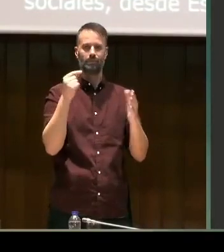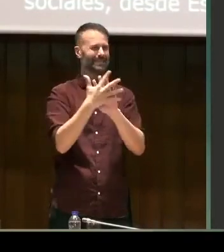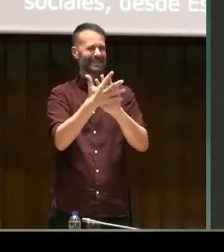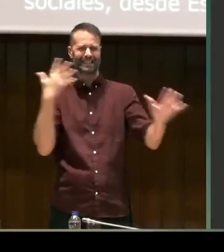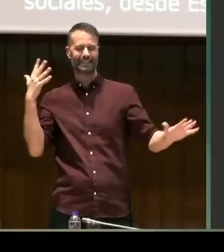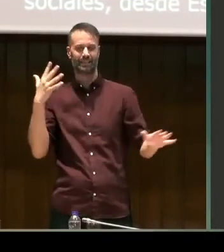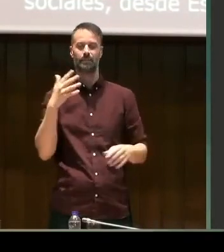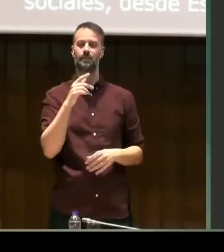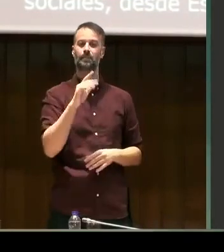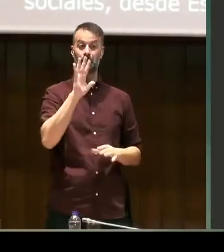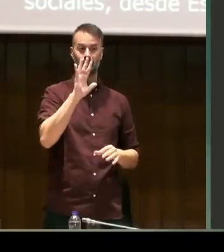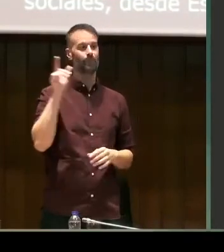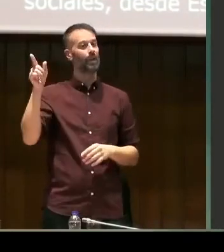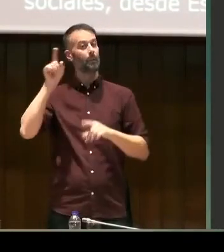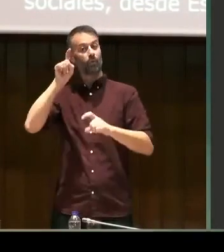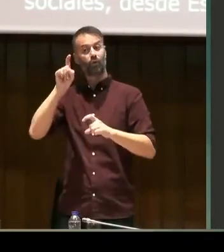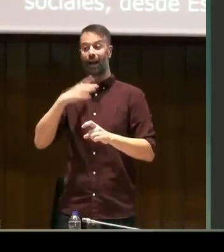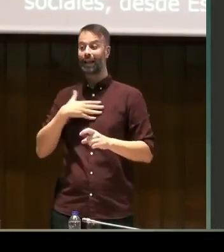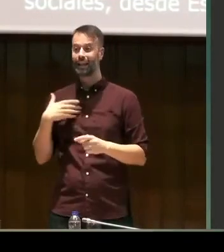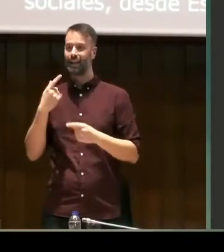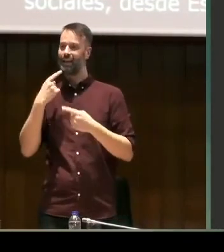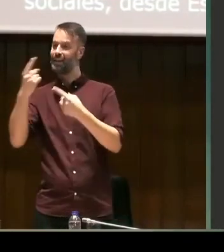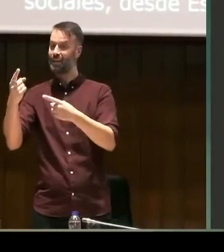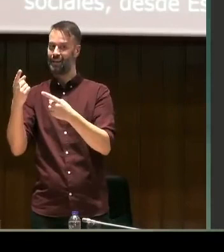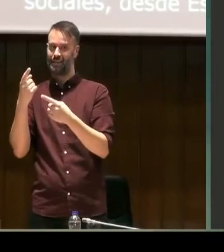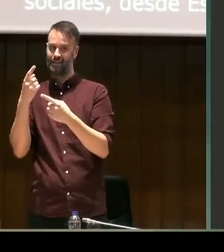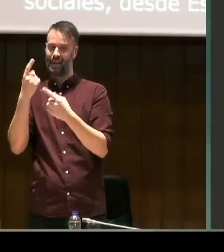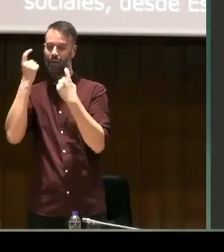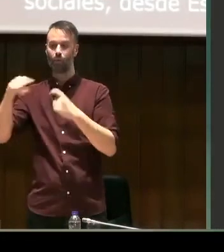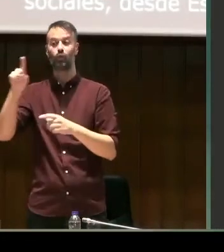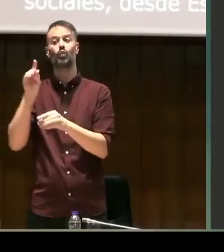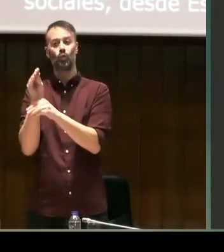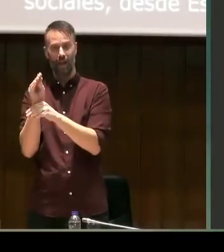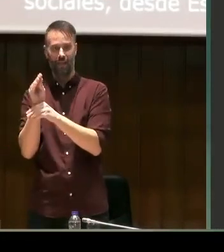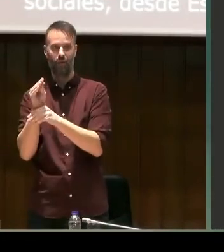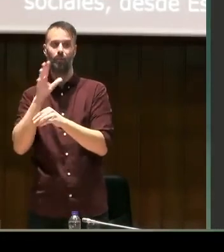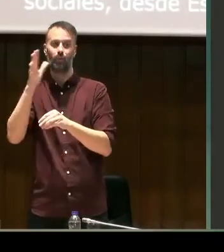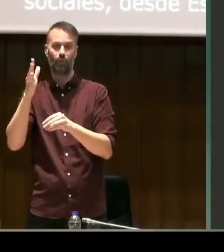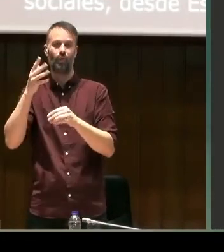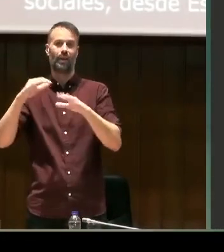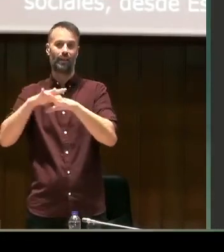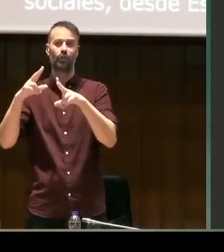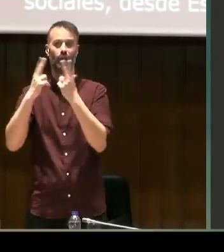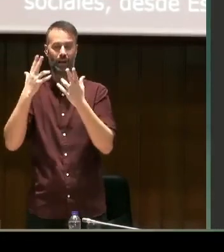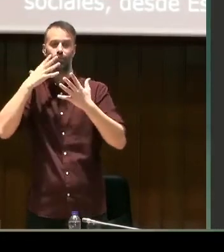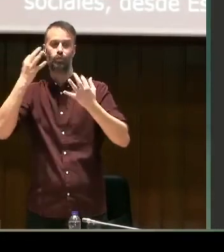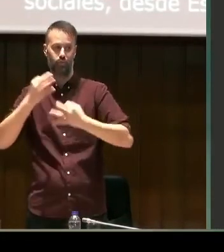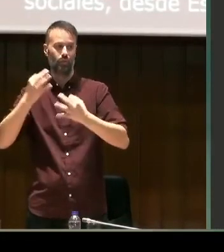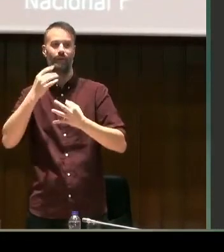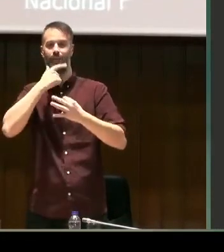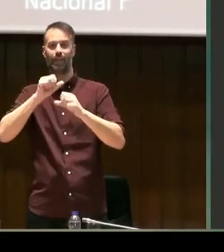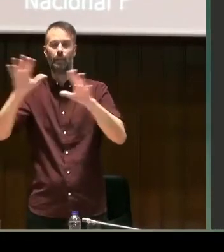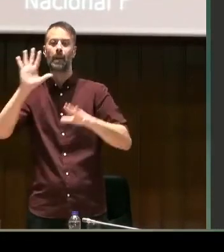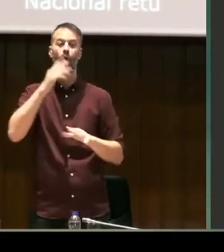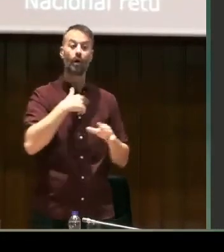retuiteó el dibujo de esta profesora. Lo que ella quería explicarle a su alumnado es que tendrían que ser